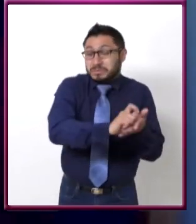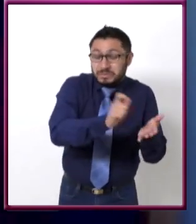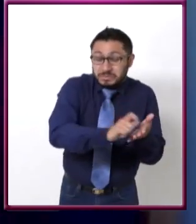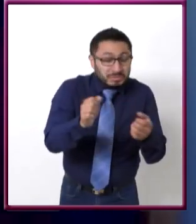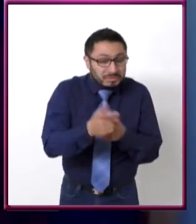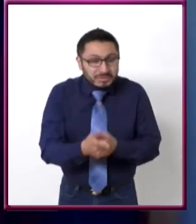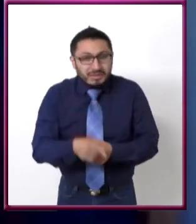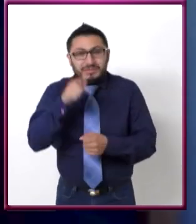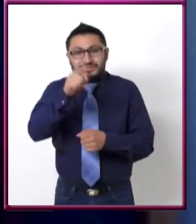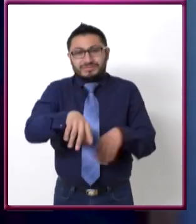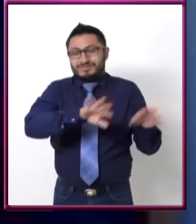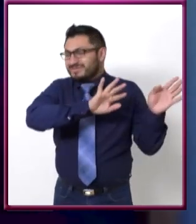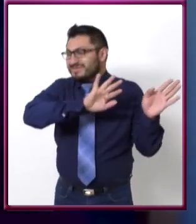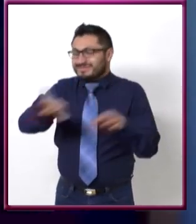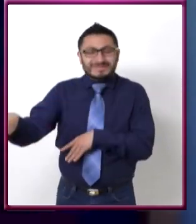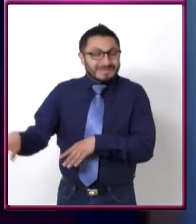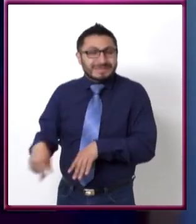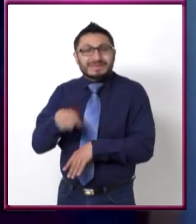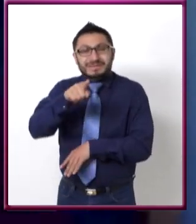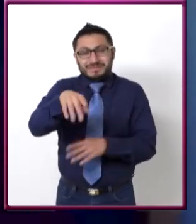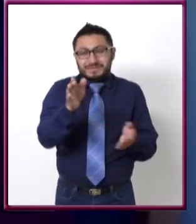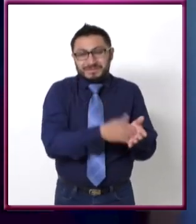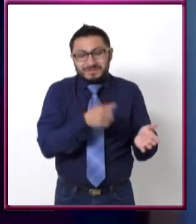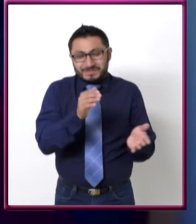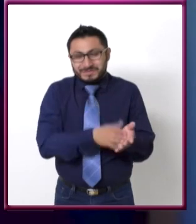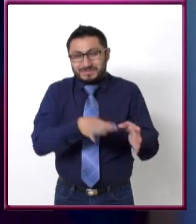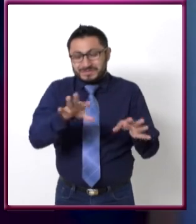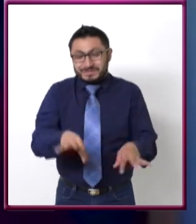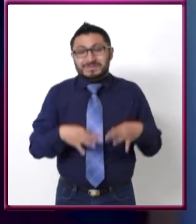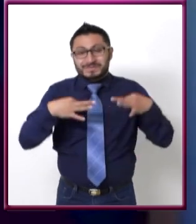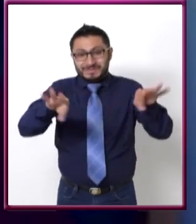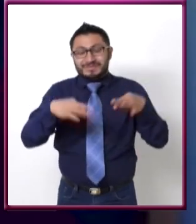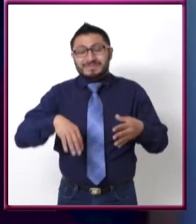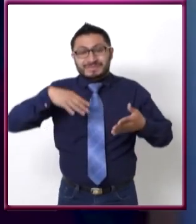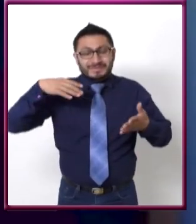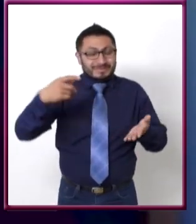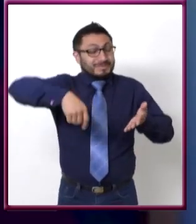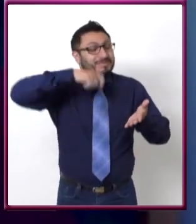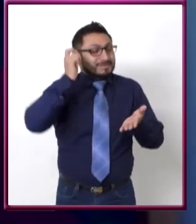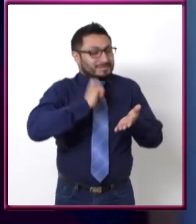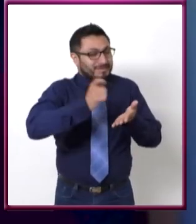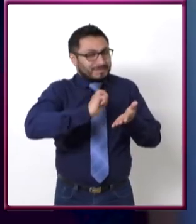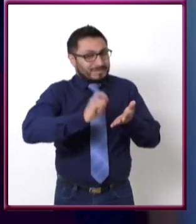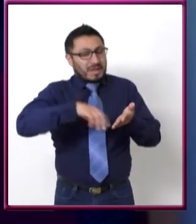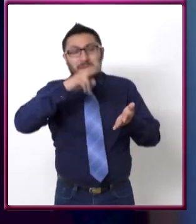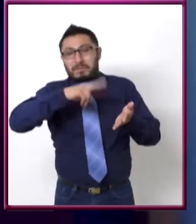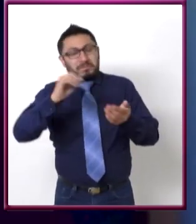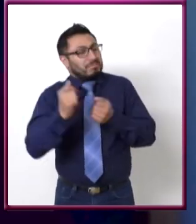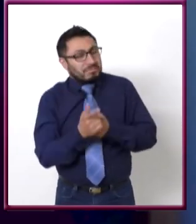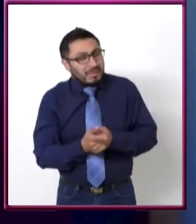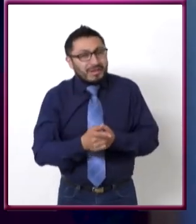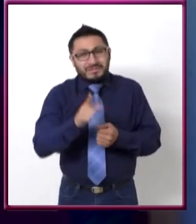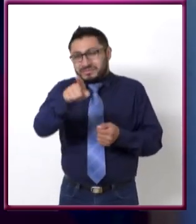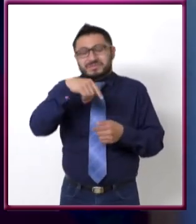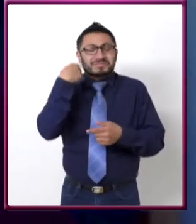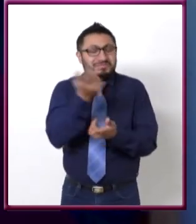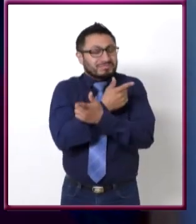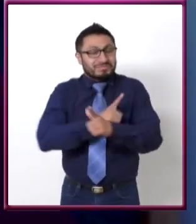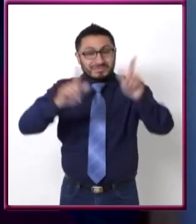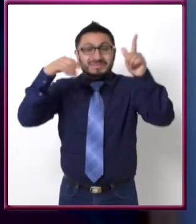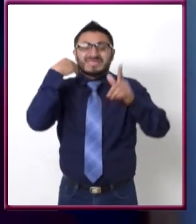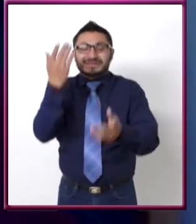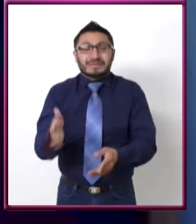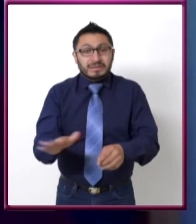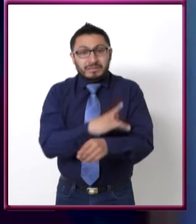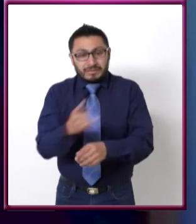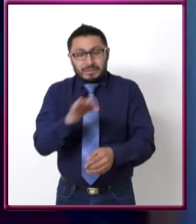o escribir, ustedes tomen esa hoja y hagan algo con esa hoja, porque en tanto que